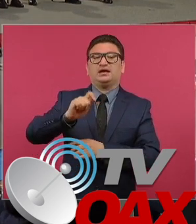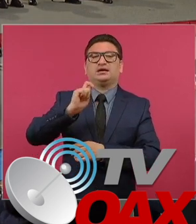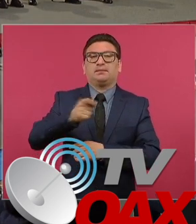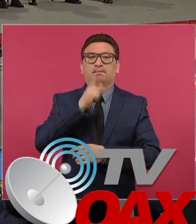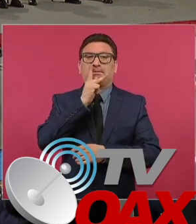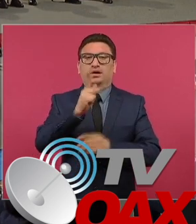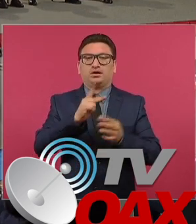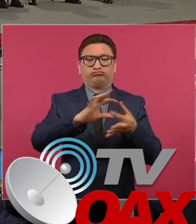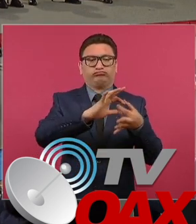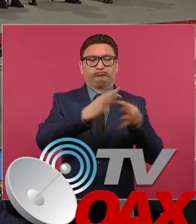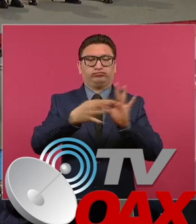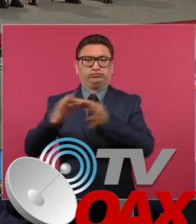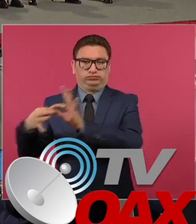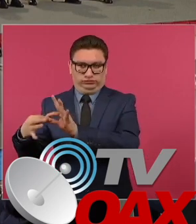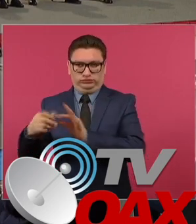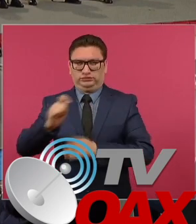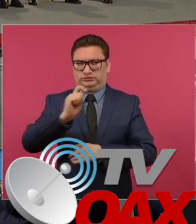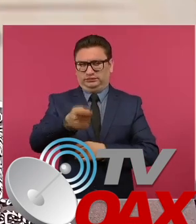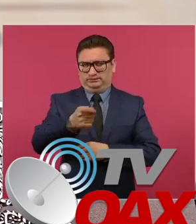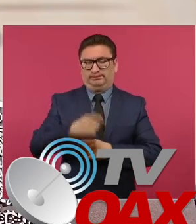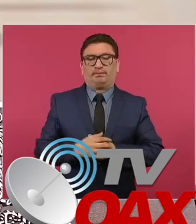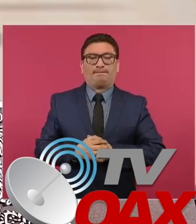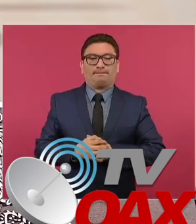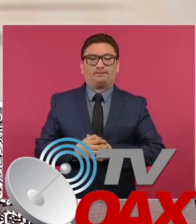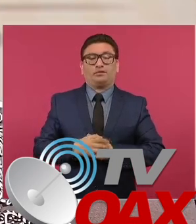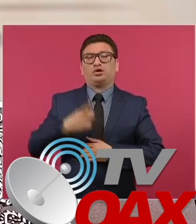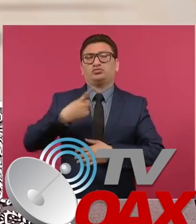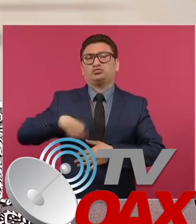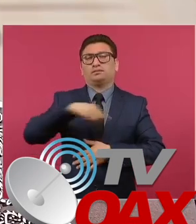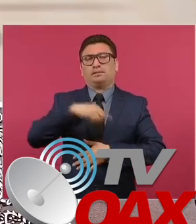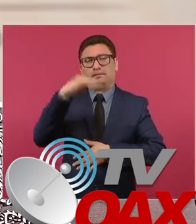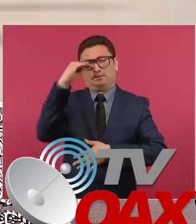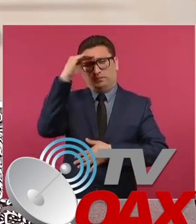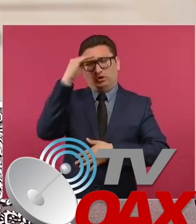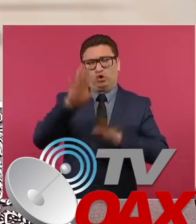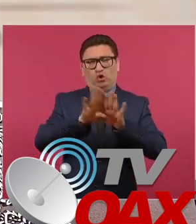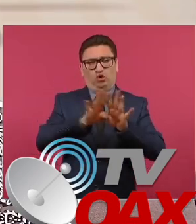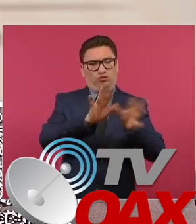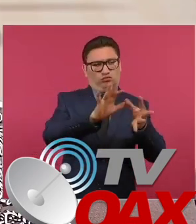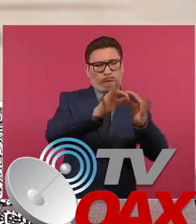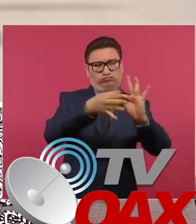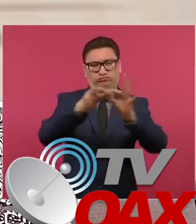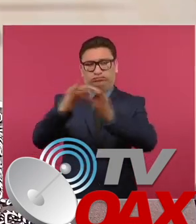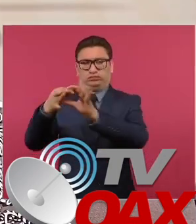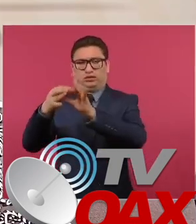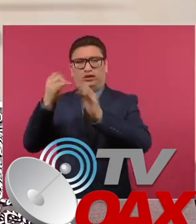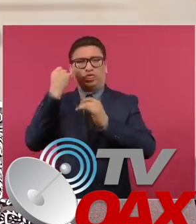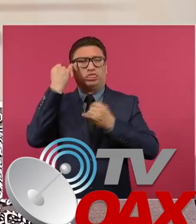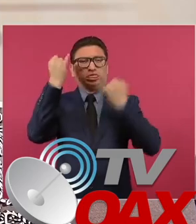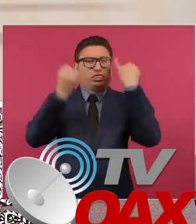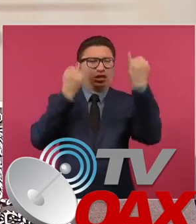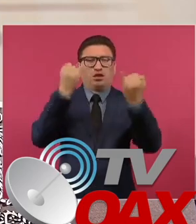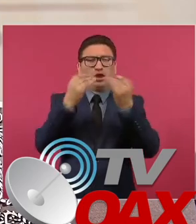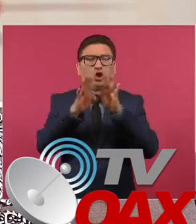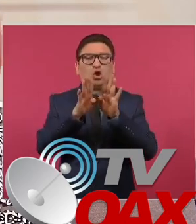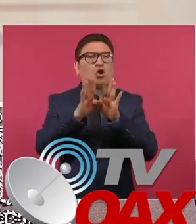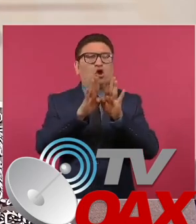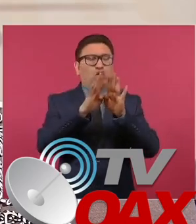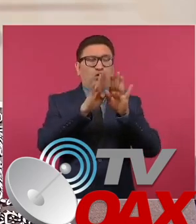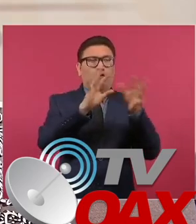cadena. Pensemos como en unos eslabones imaginarios de energía, ¿no? Es como la